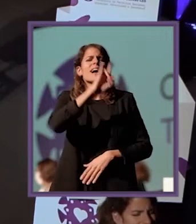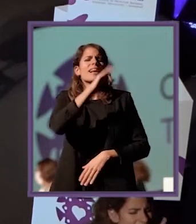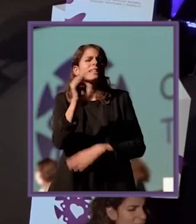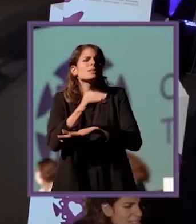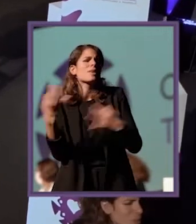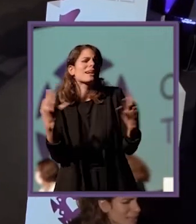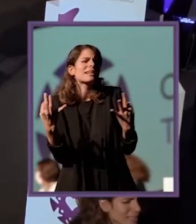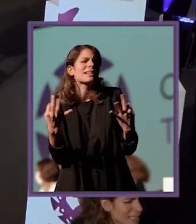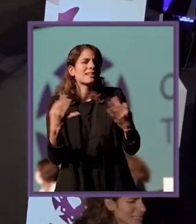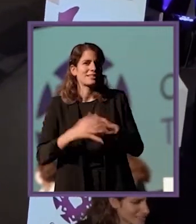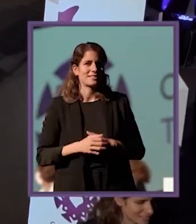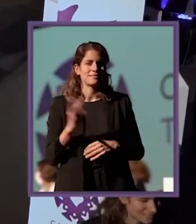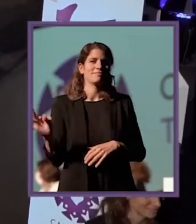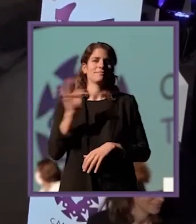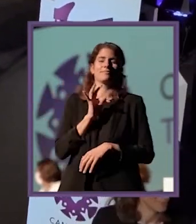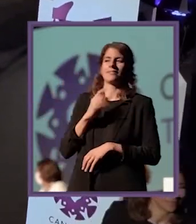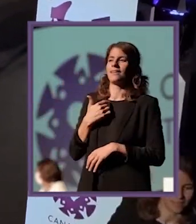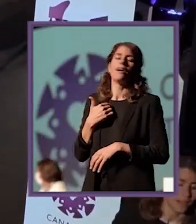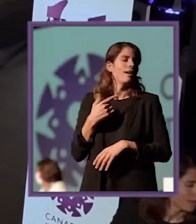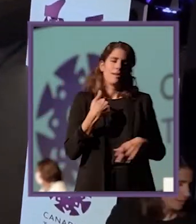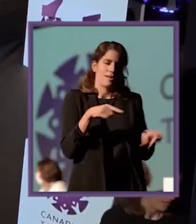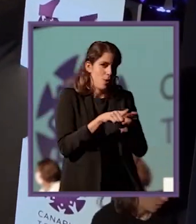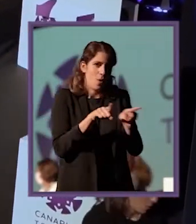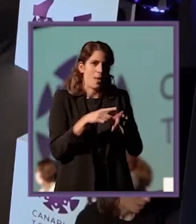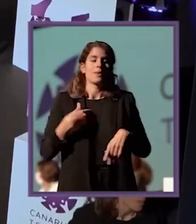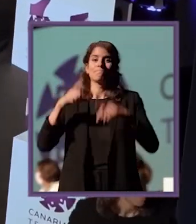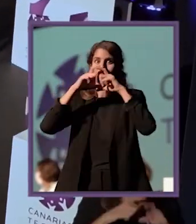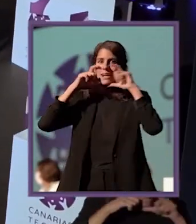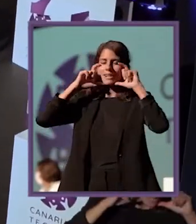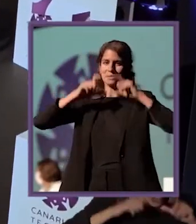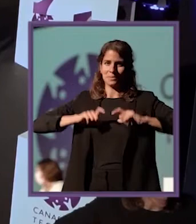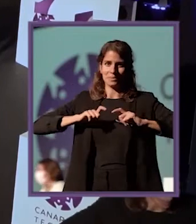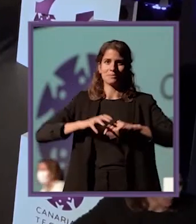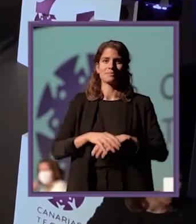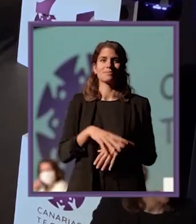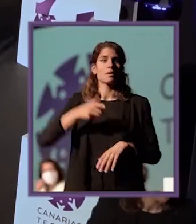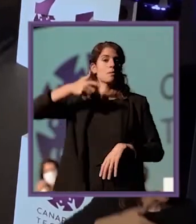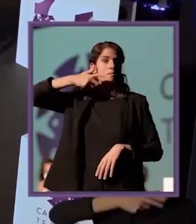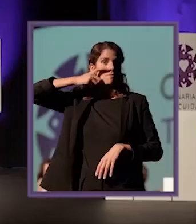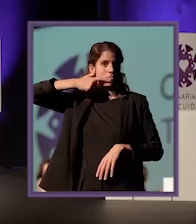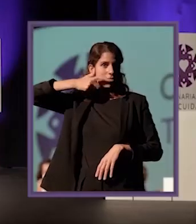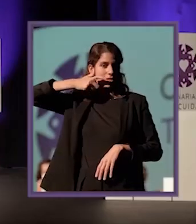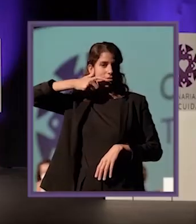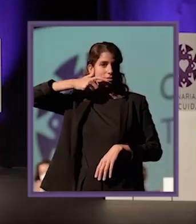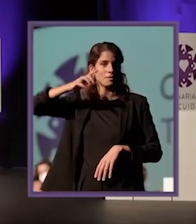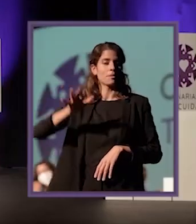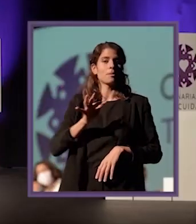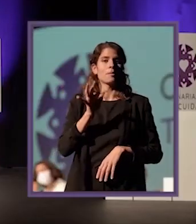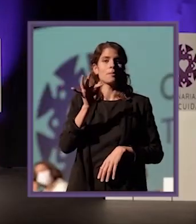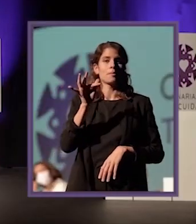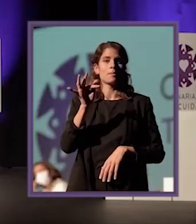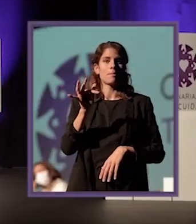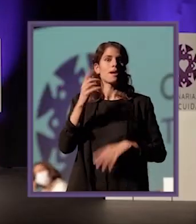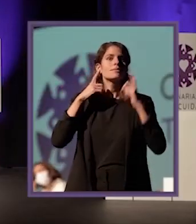Nos pasa a todos. La mascarilla, porque entre el micro y